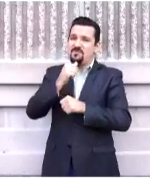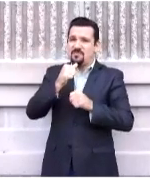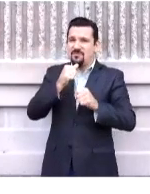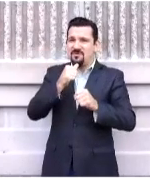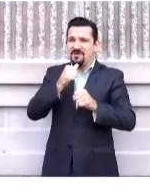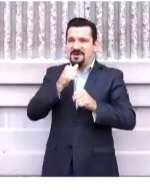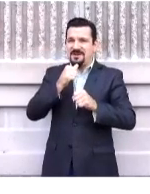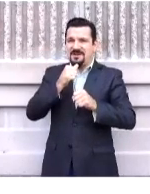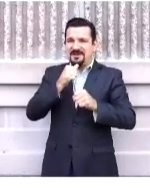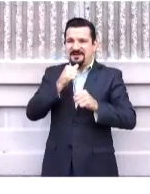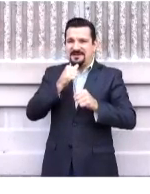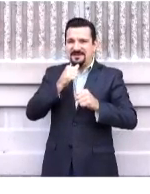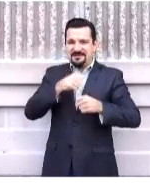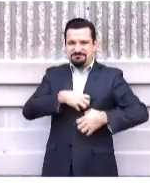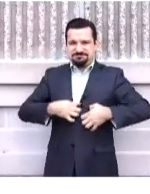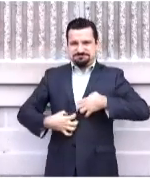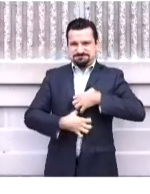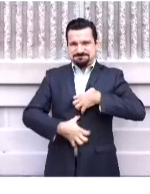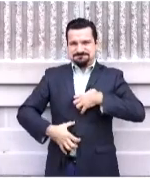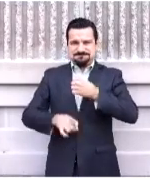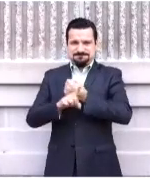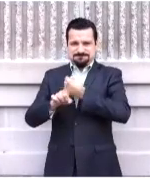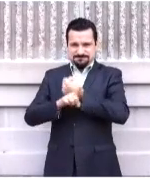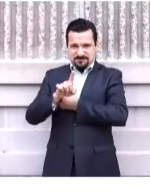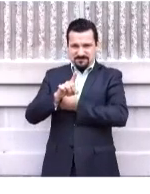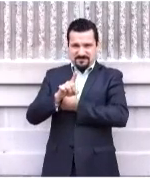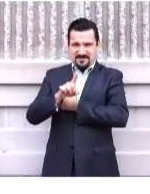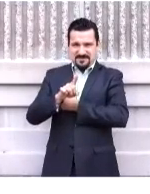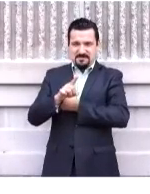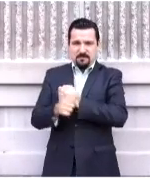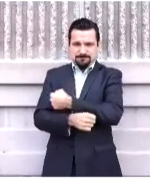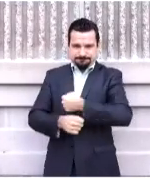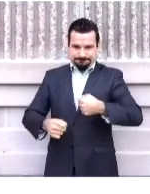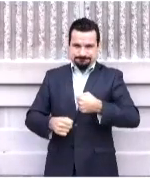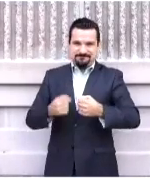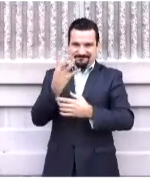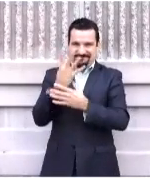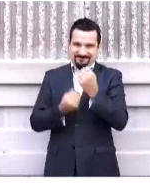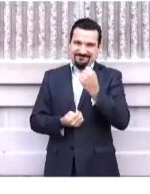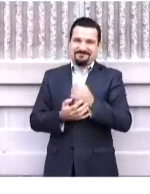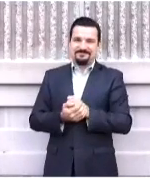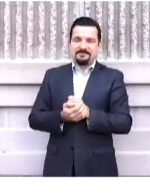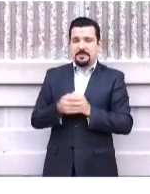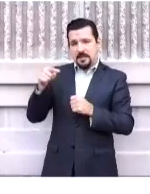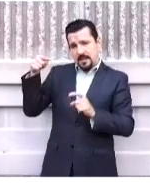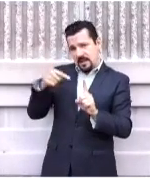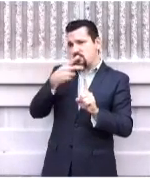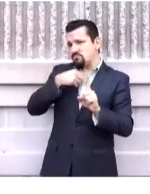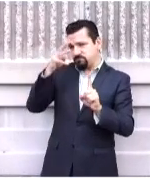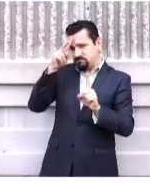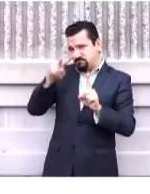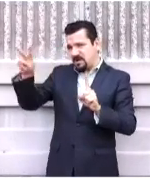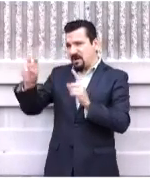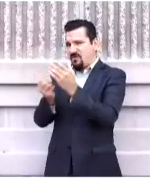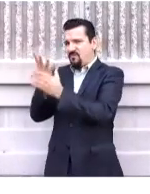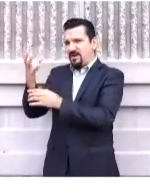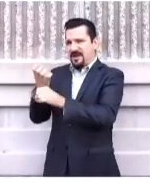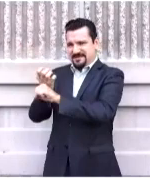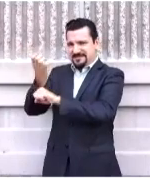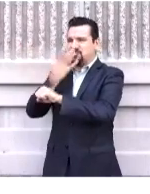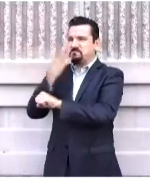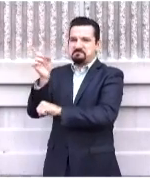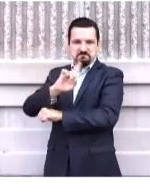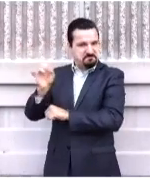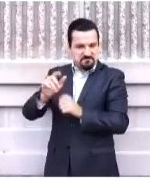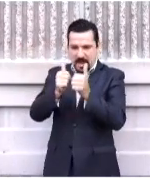y obesidad. No se documentaron viajes fuera del estado. Este paciente se encuentra grave